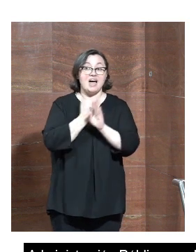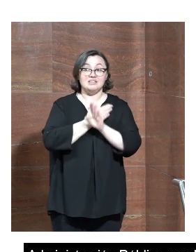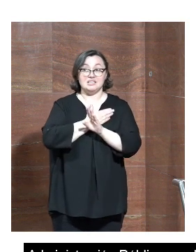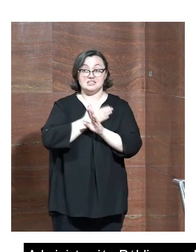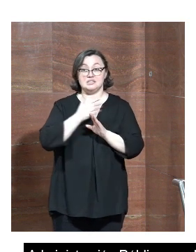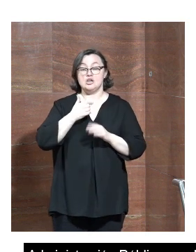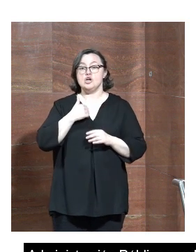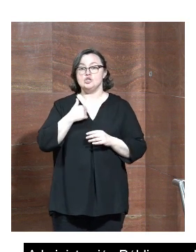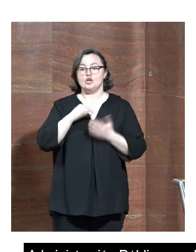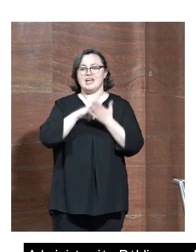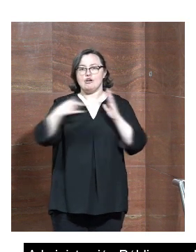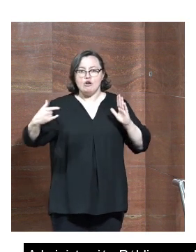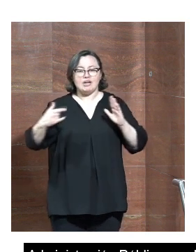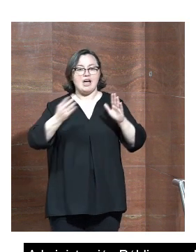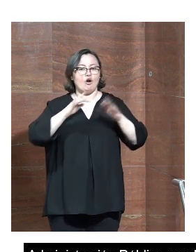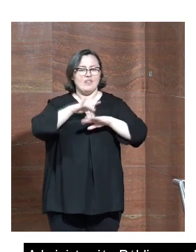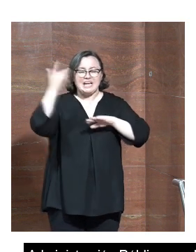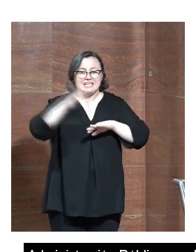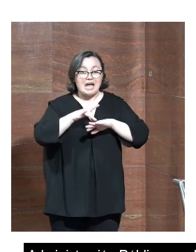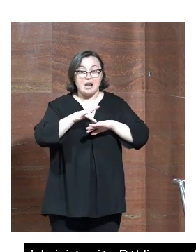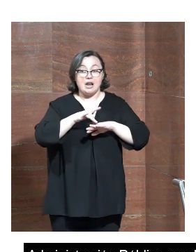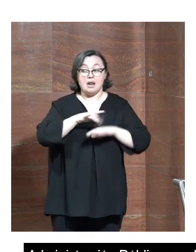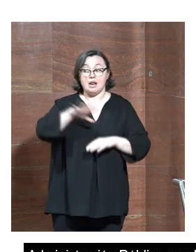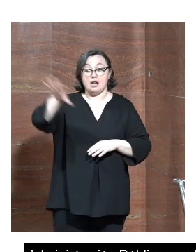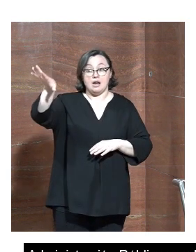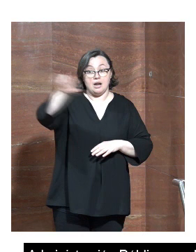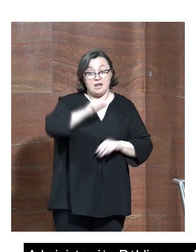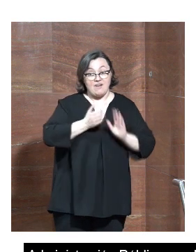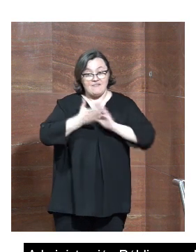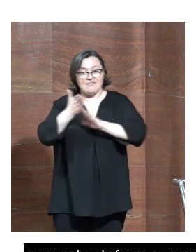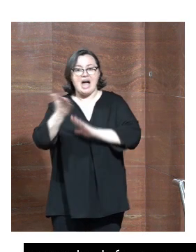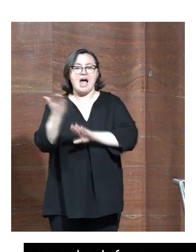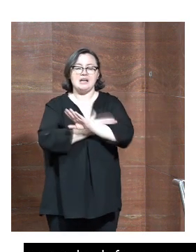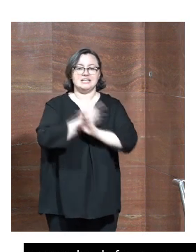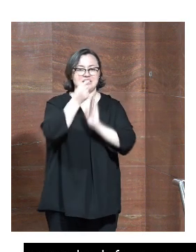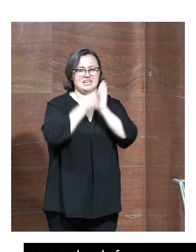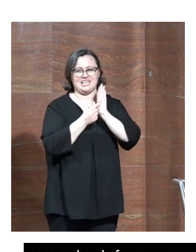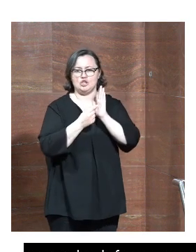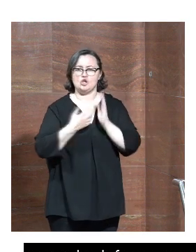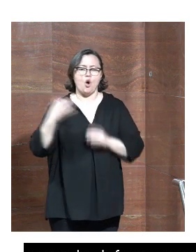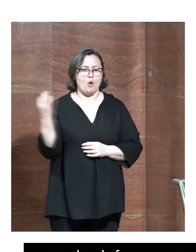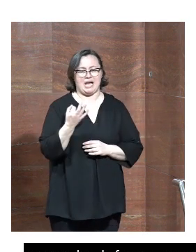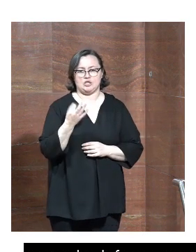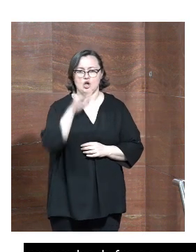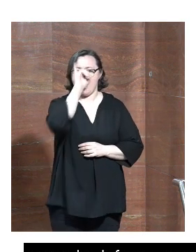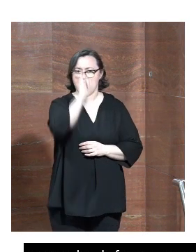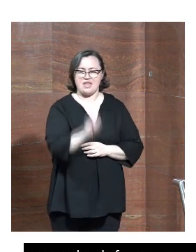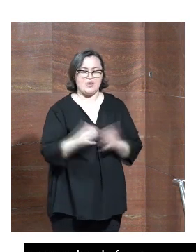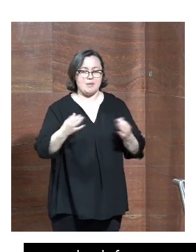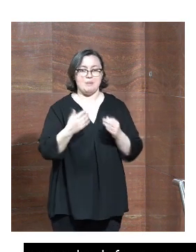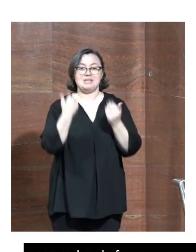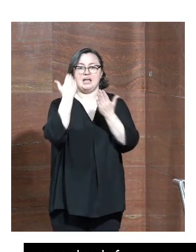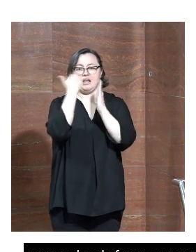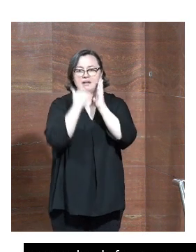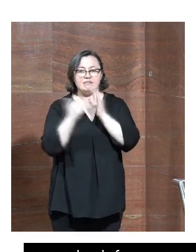que sea tecnología digital, bueno, pues cumpla con una serie de requisitos que obligatoriamente tienen que estar incorporados en los pliegos